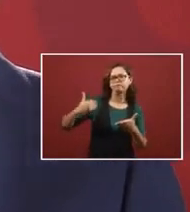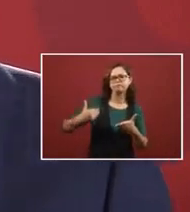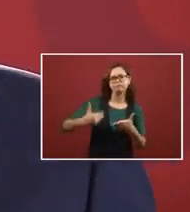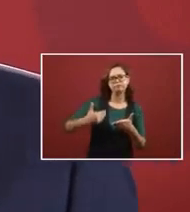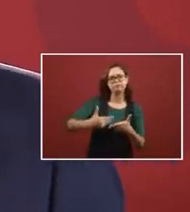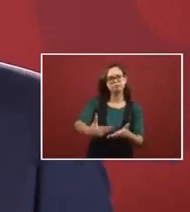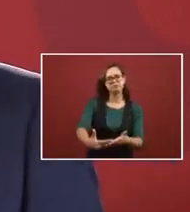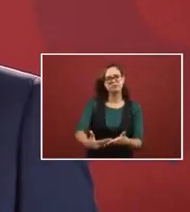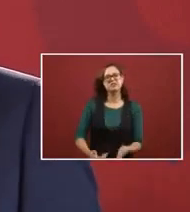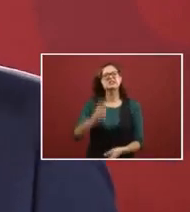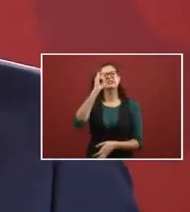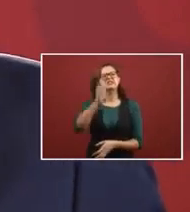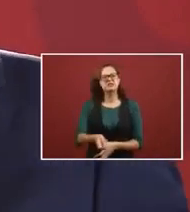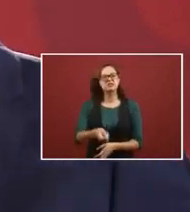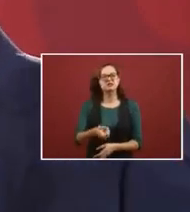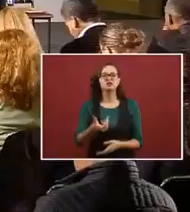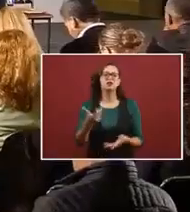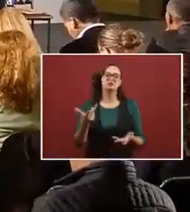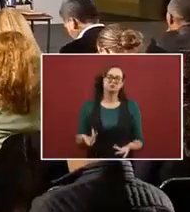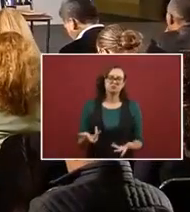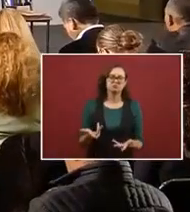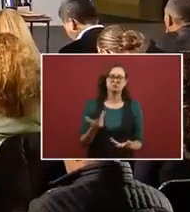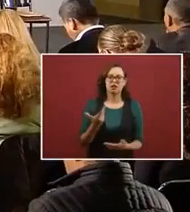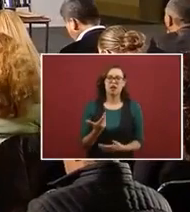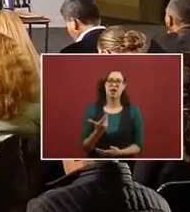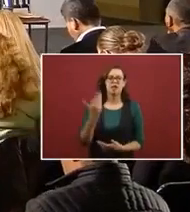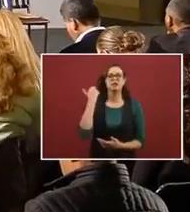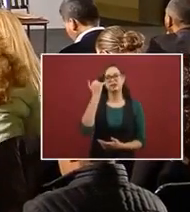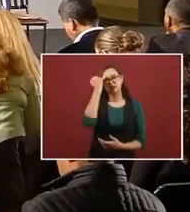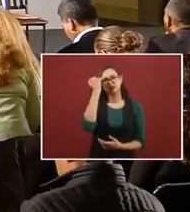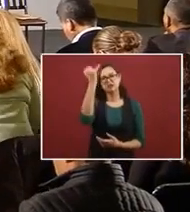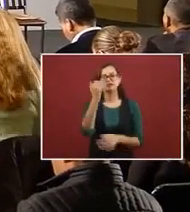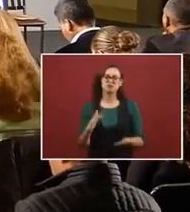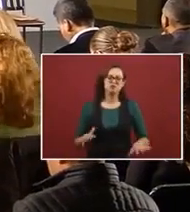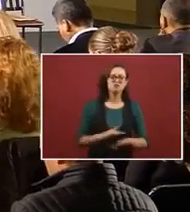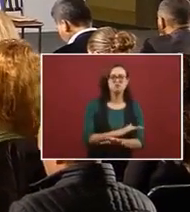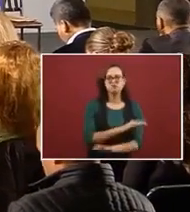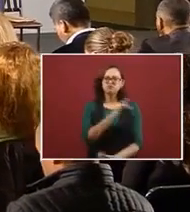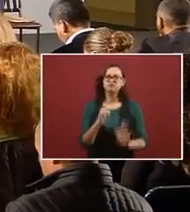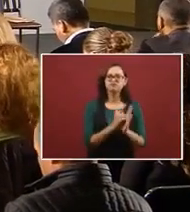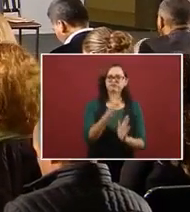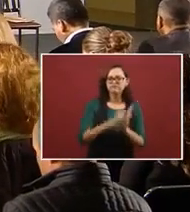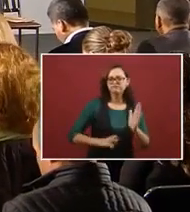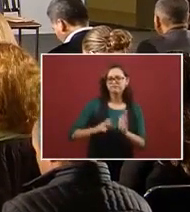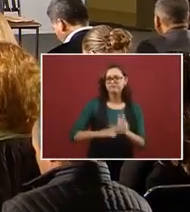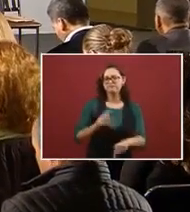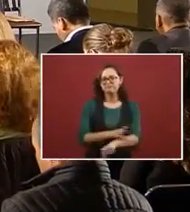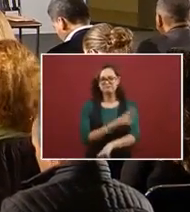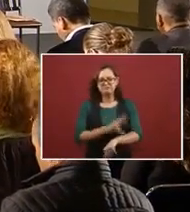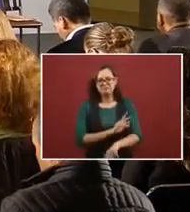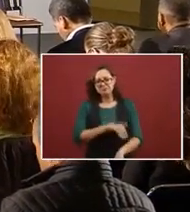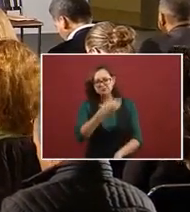un fracaso la llamada reforma energética,